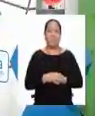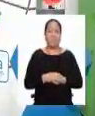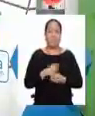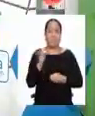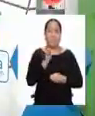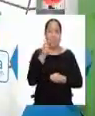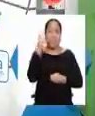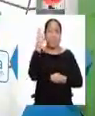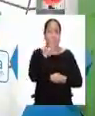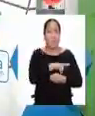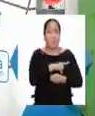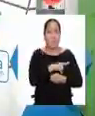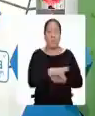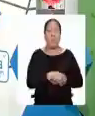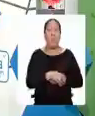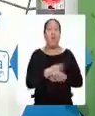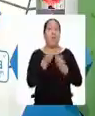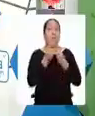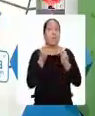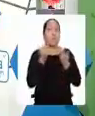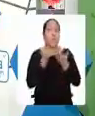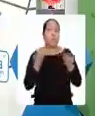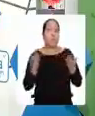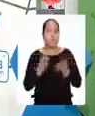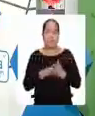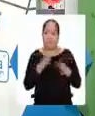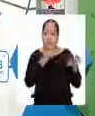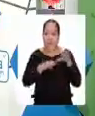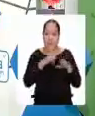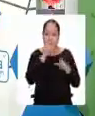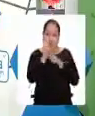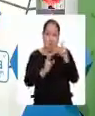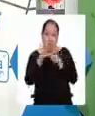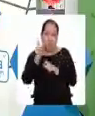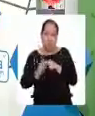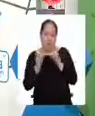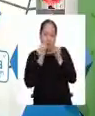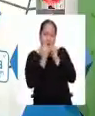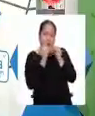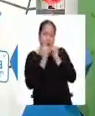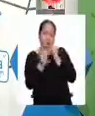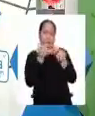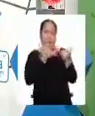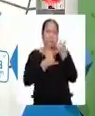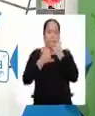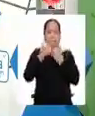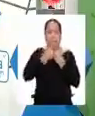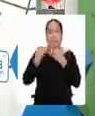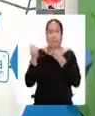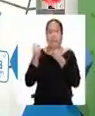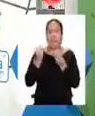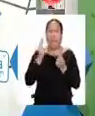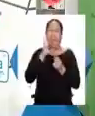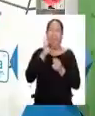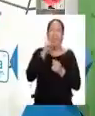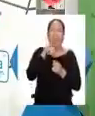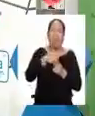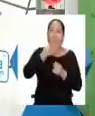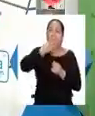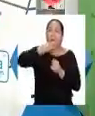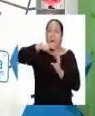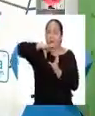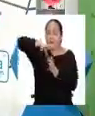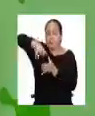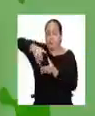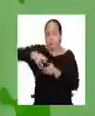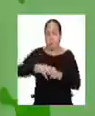Así como hemos visto, hay muchas acciones que está tomando el ser humano para corregir los errores que han acelerado la contaminación y el calentamiento